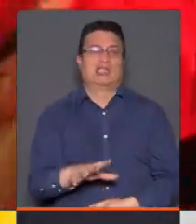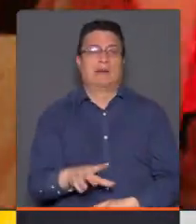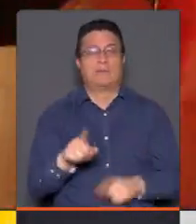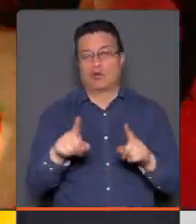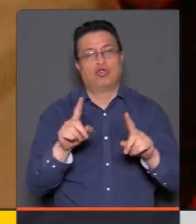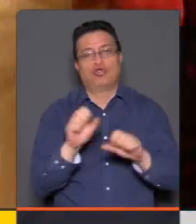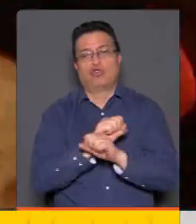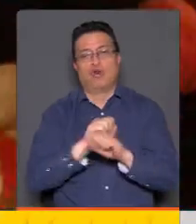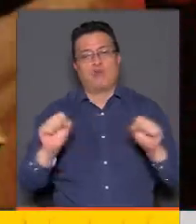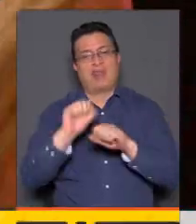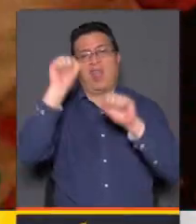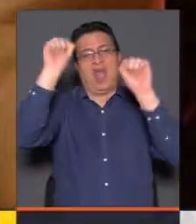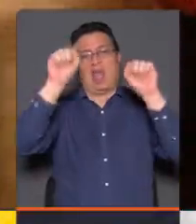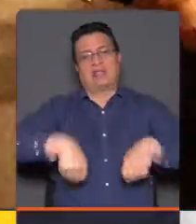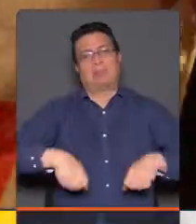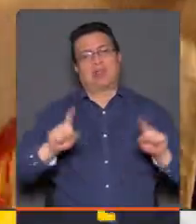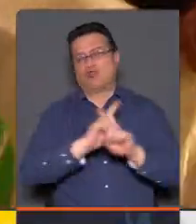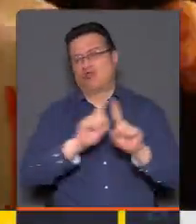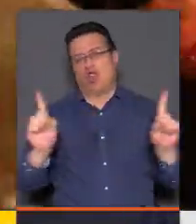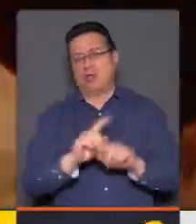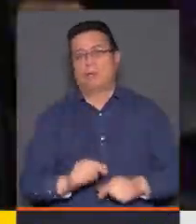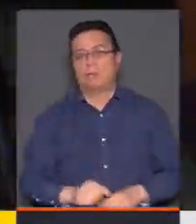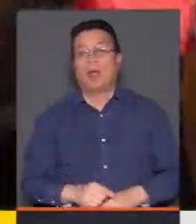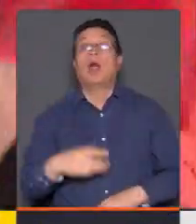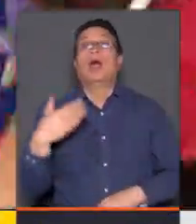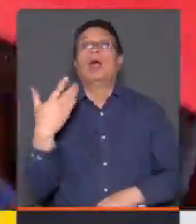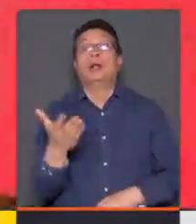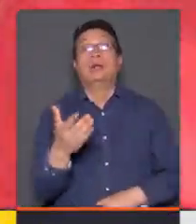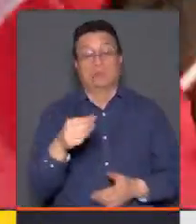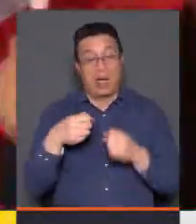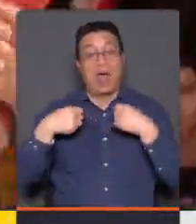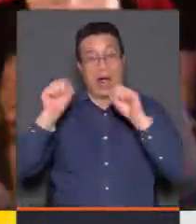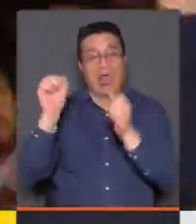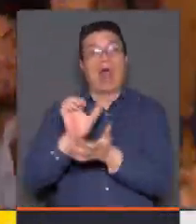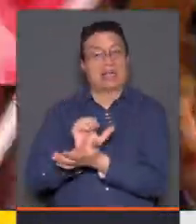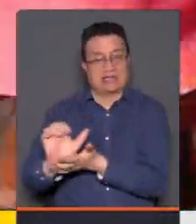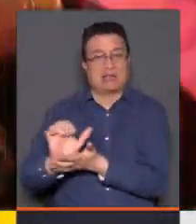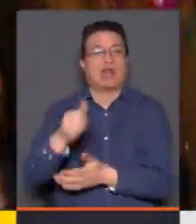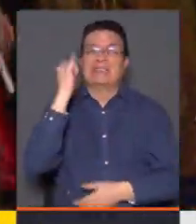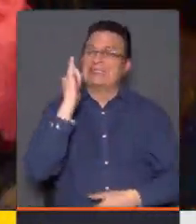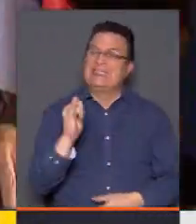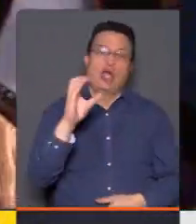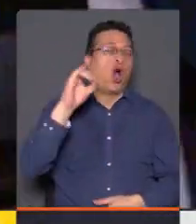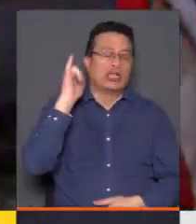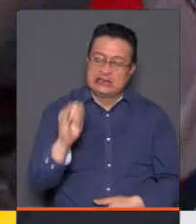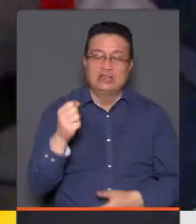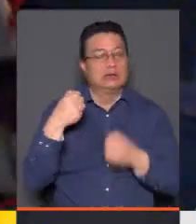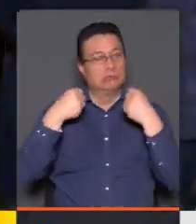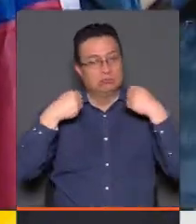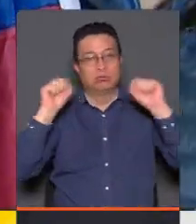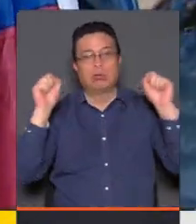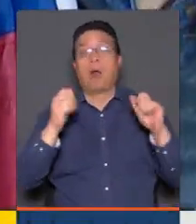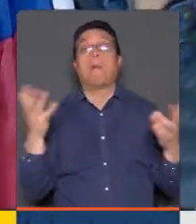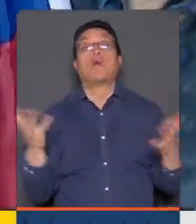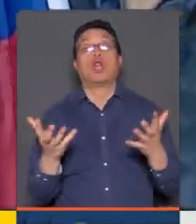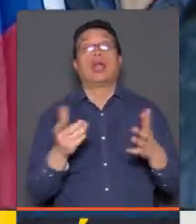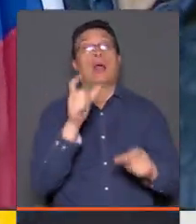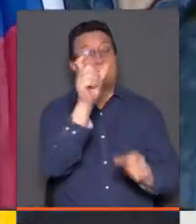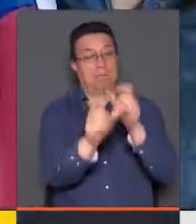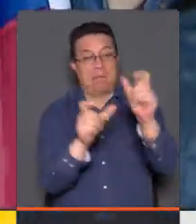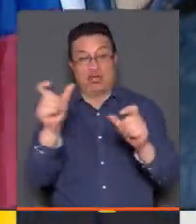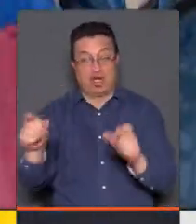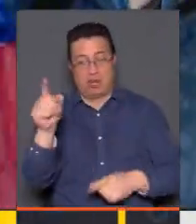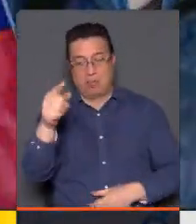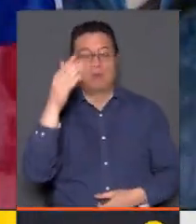podemos aceptarlo. El resultado que gana el rechazo. Sí o sí ganamos. Porque la gente está tomando